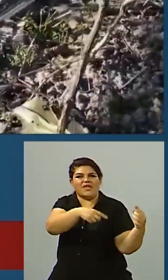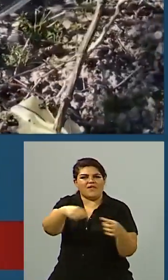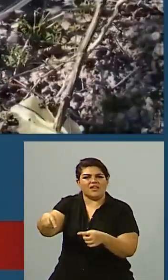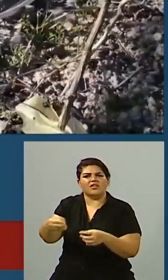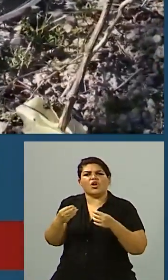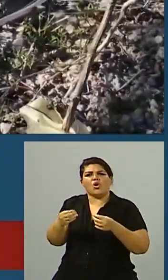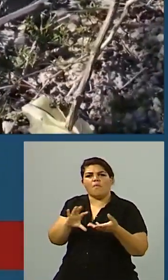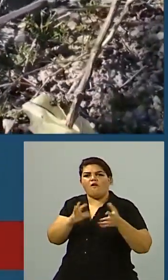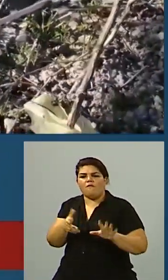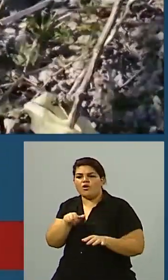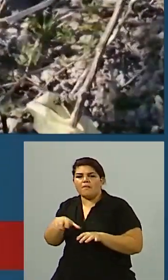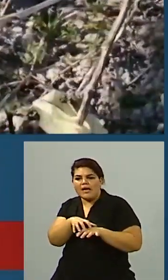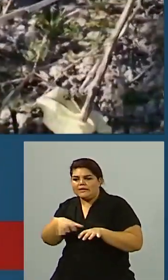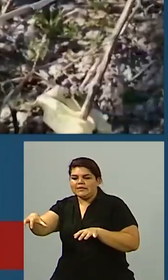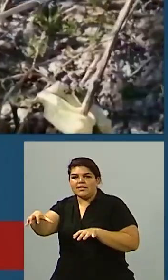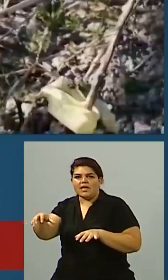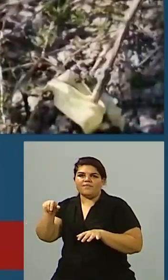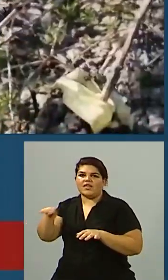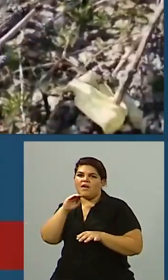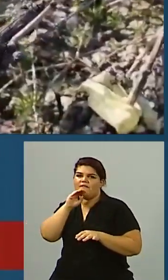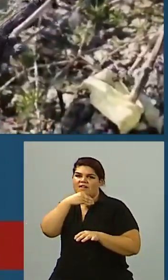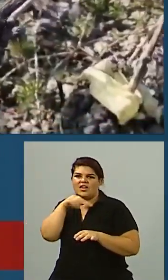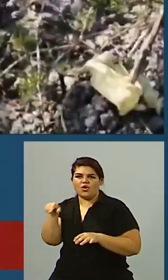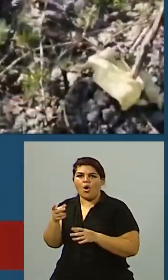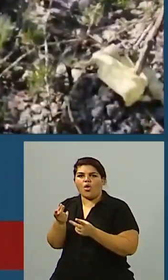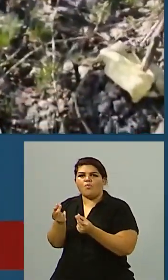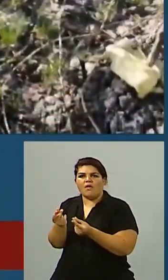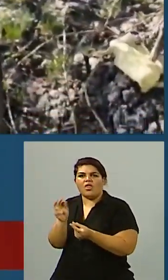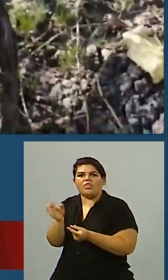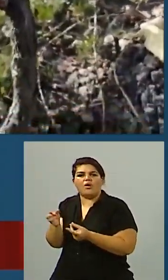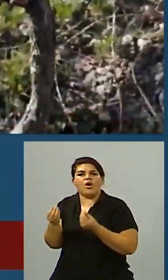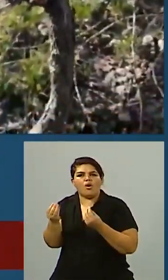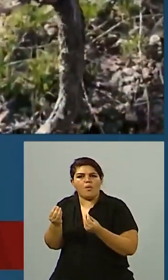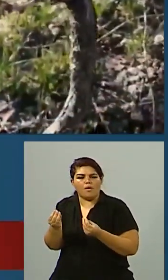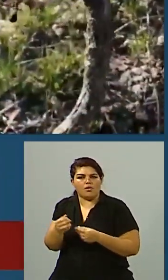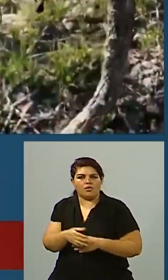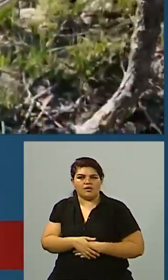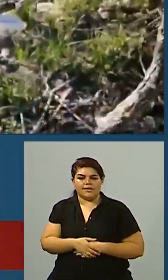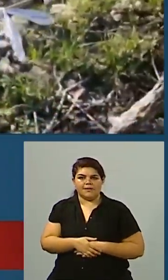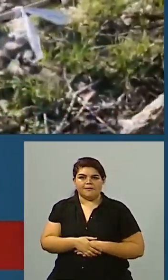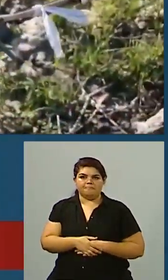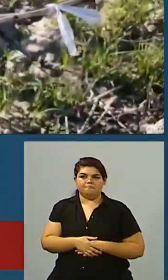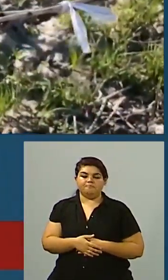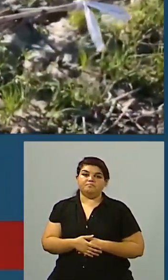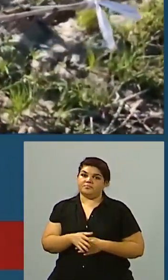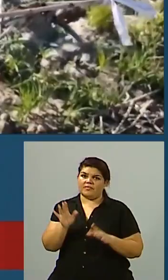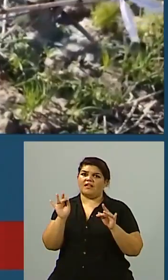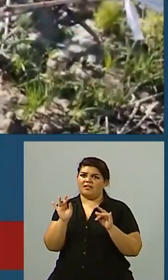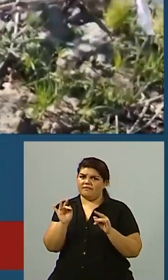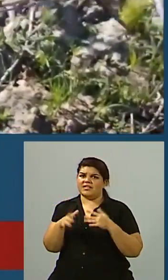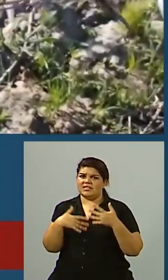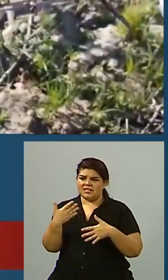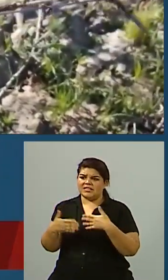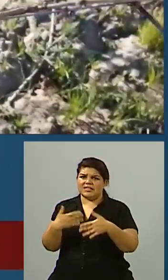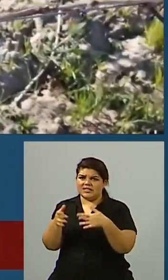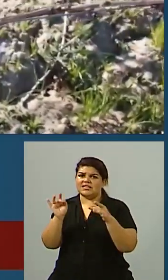vitivinícola? Y el sector sigue con dificultades, con muchas dificultades, y ya parece prácticamente como